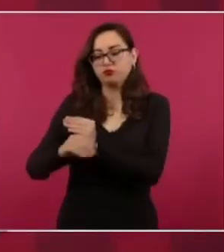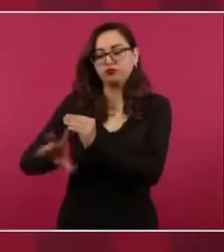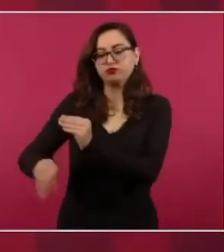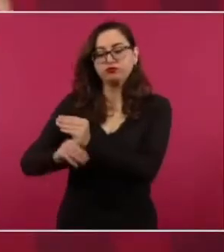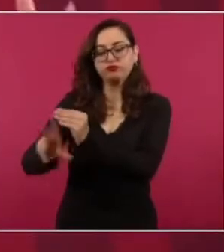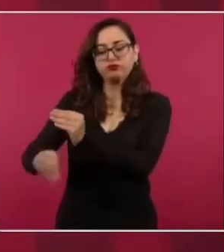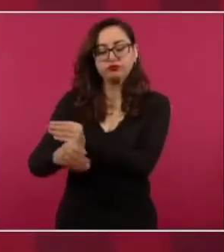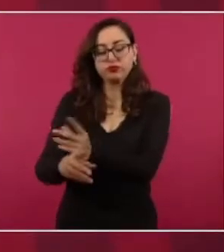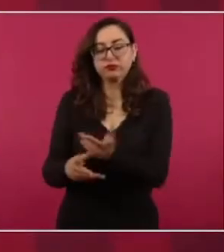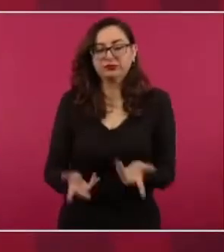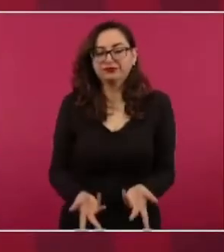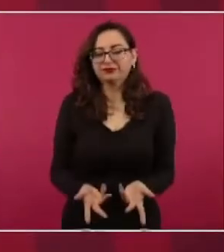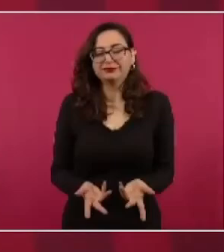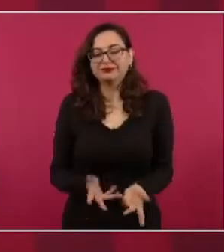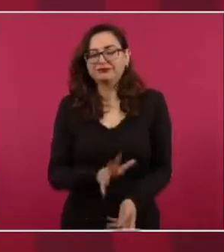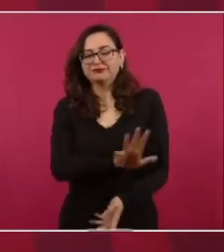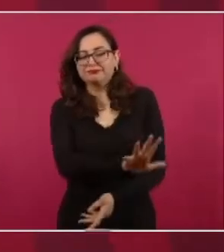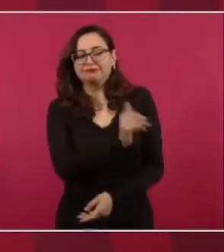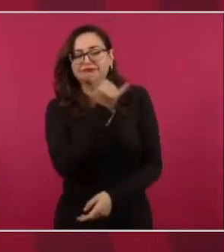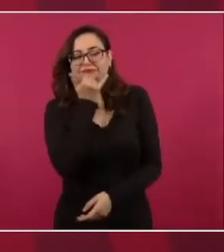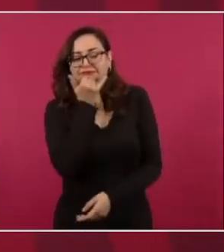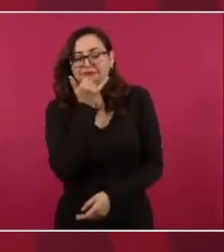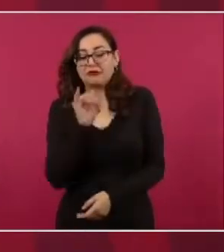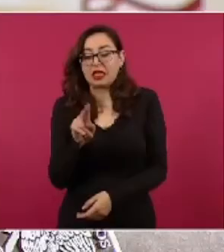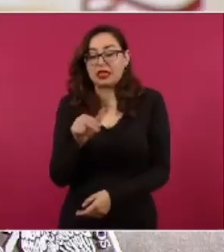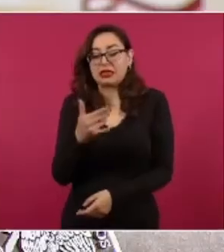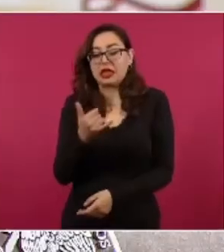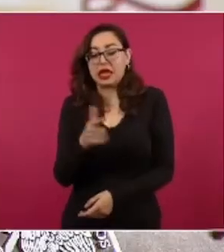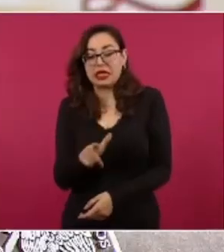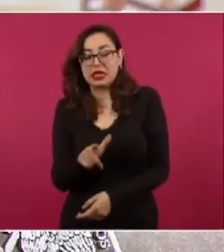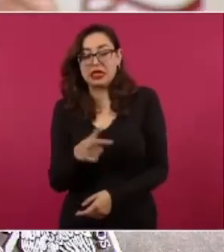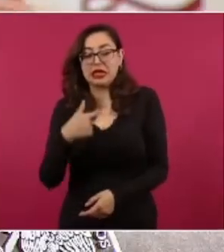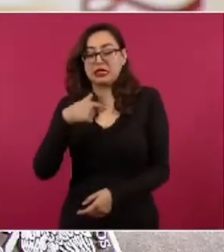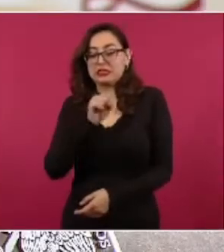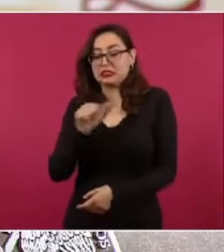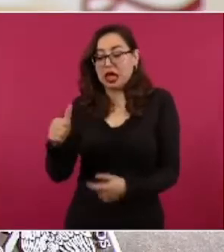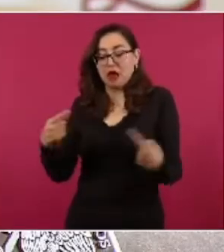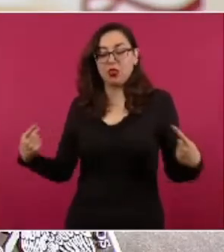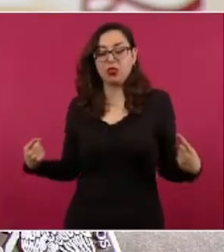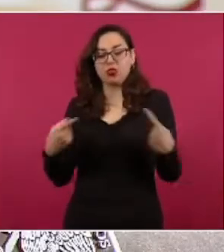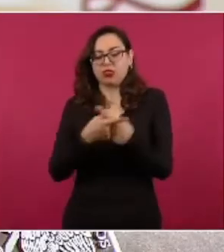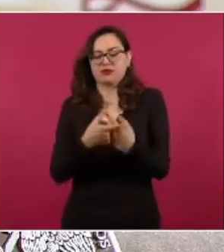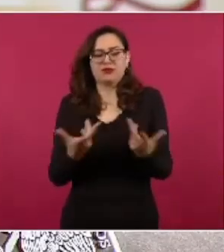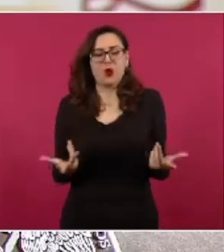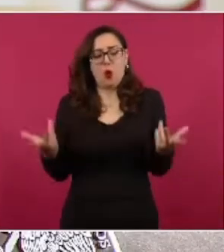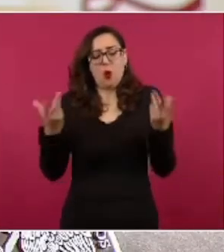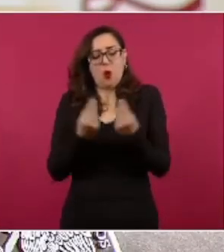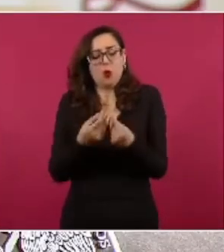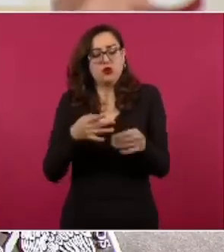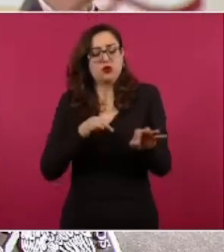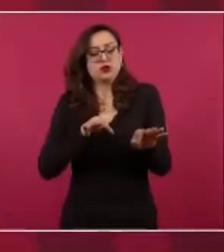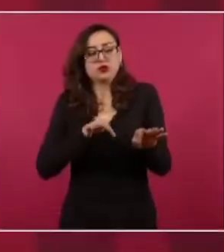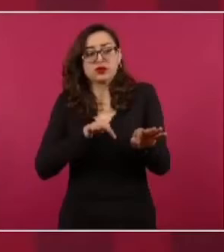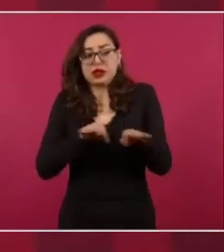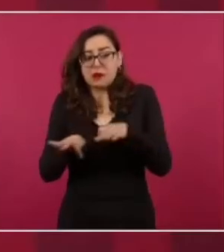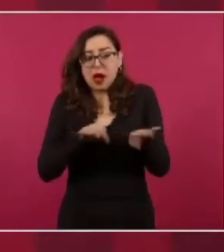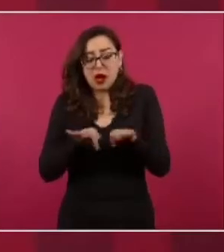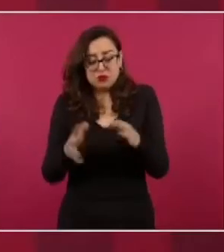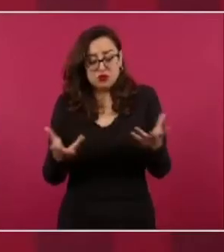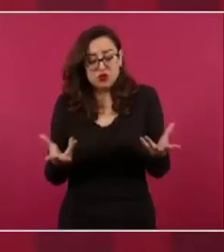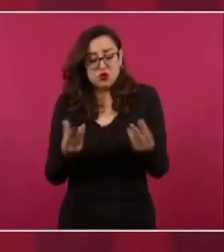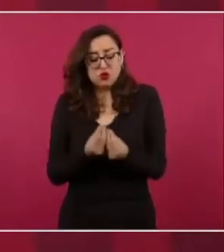es el mismo proceso de análisis que hacemos conjuntamente. En la página coronavirus.gov.mx